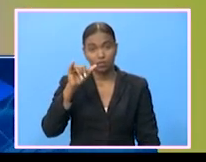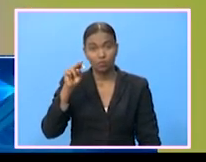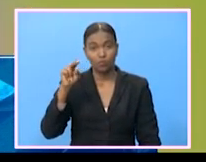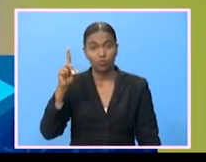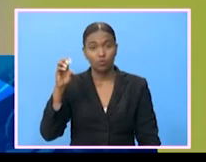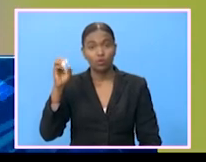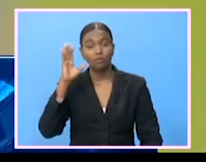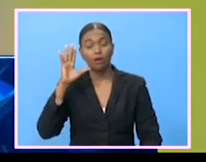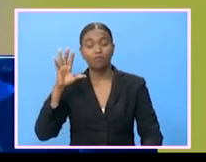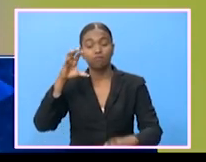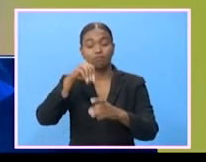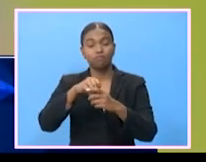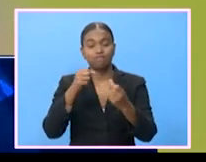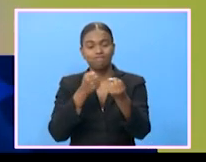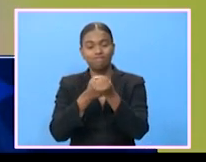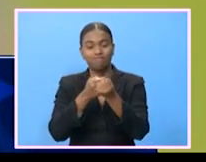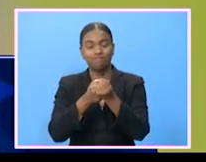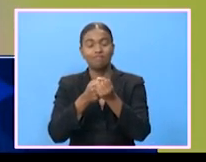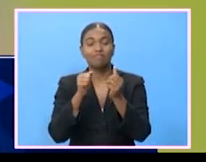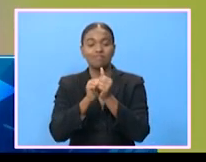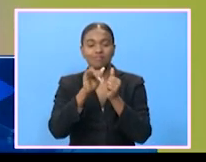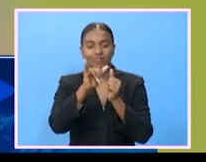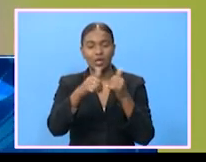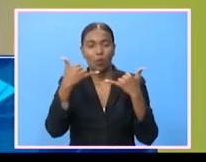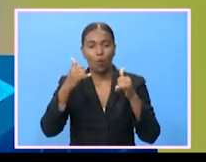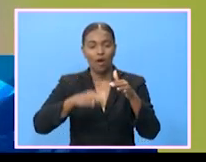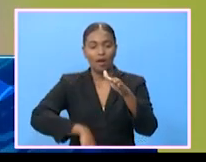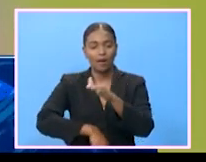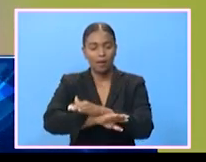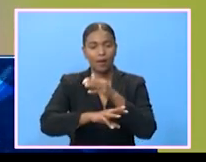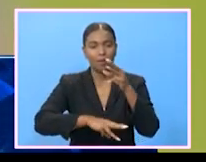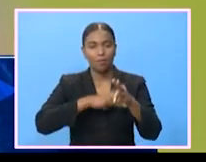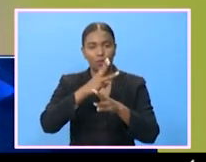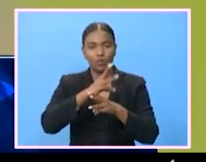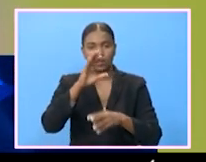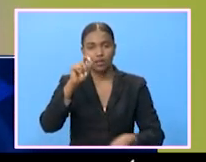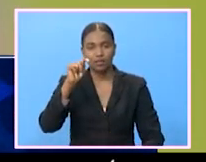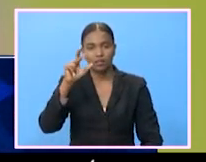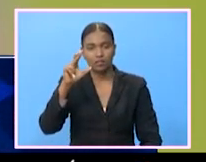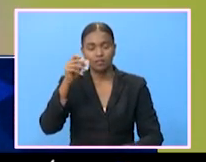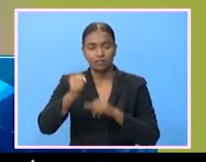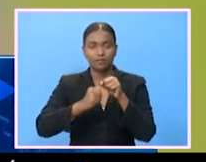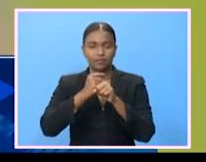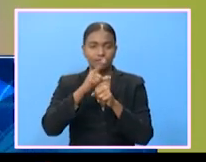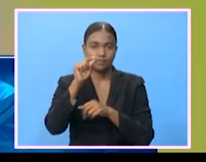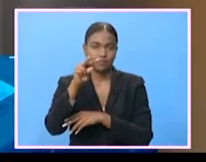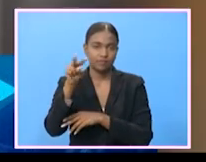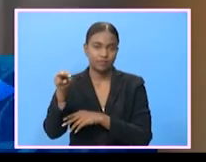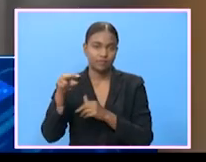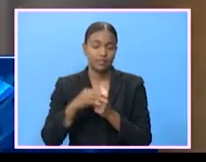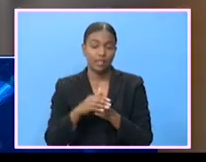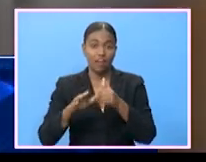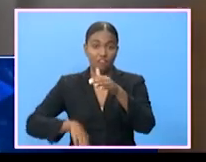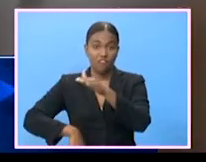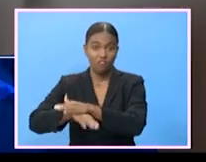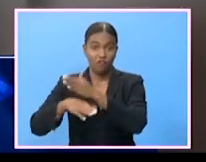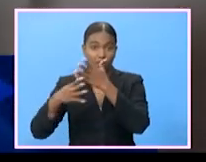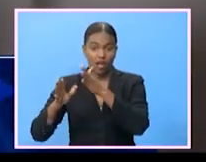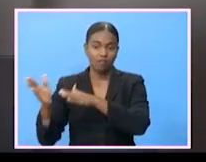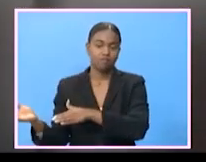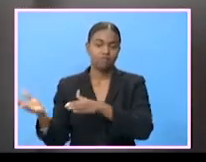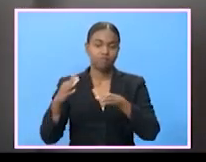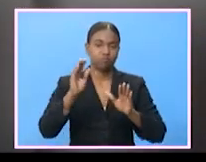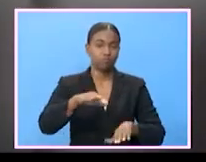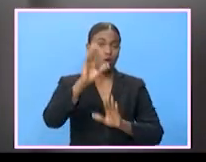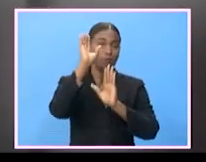siendo asistente de árbitro en esta Copa Mundial de Qatar 2022. Del fútbol nos vamos al baloncesto,